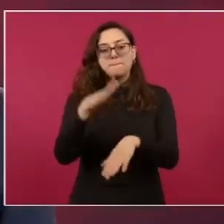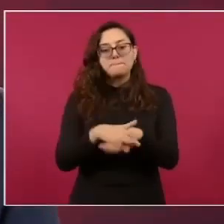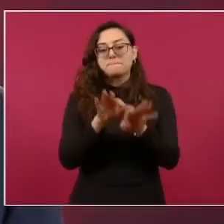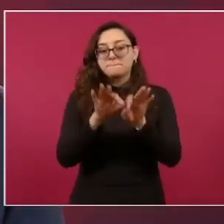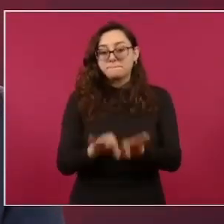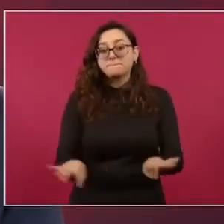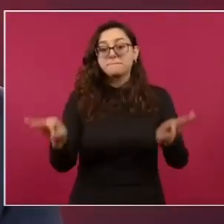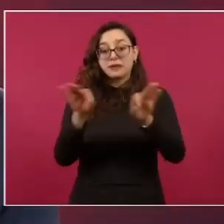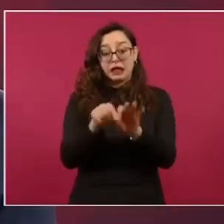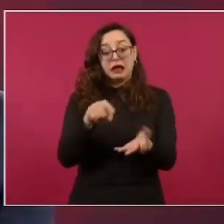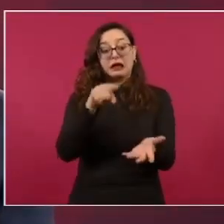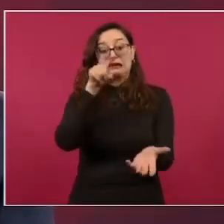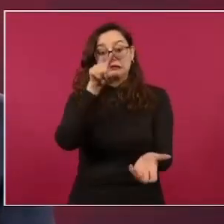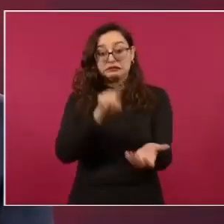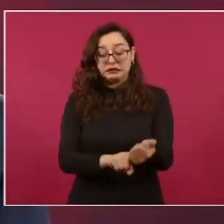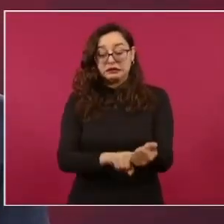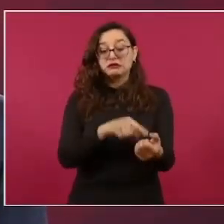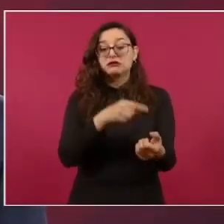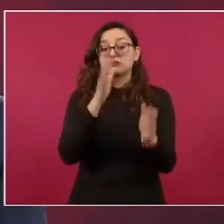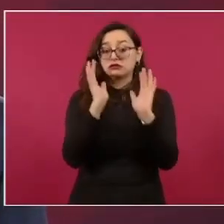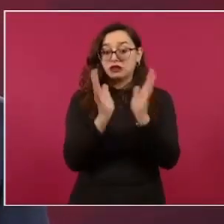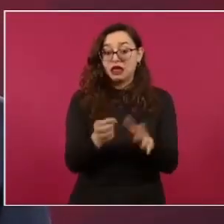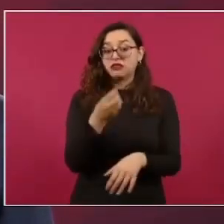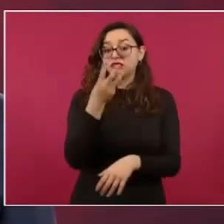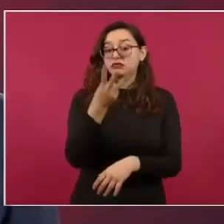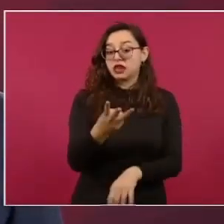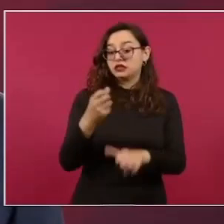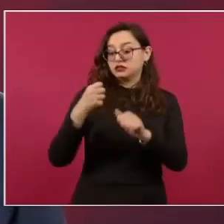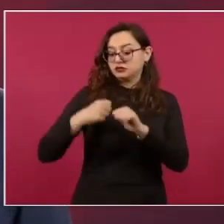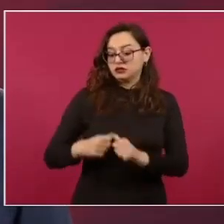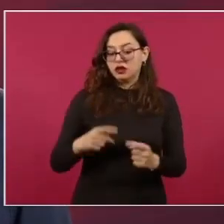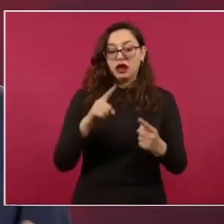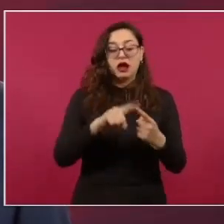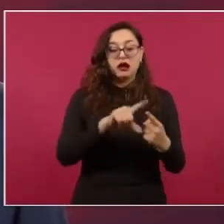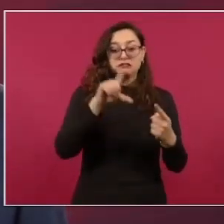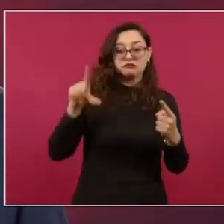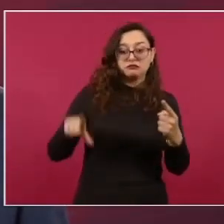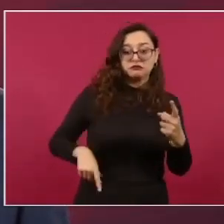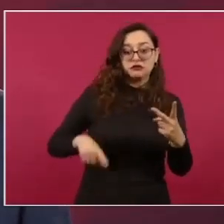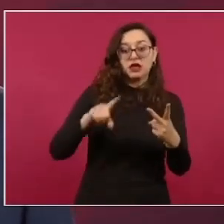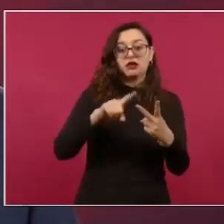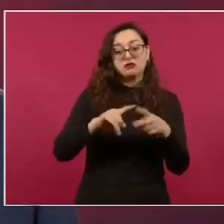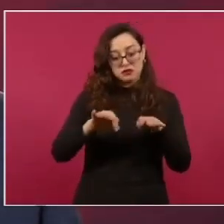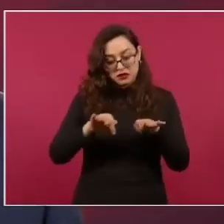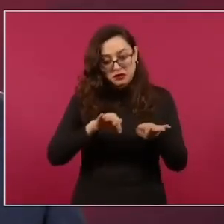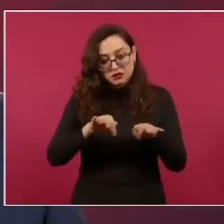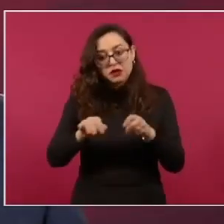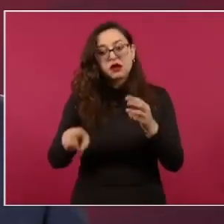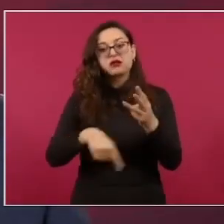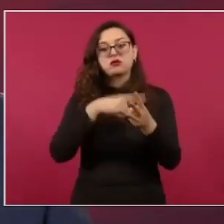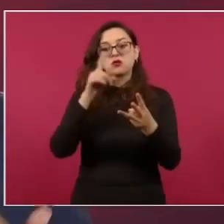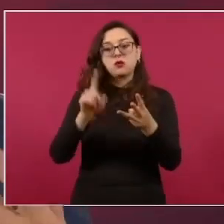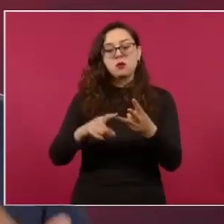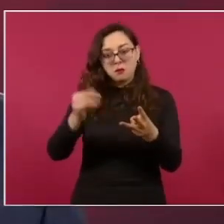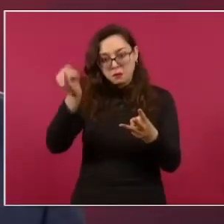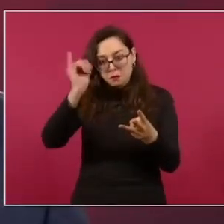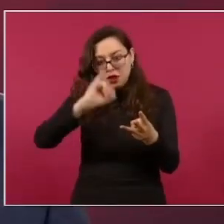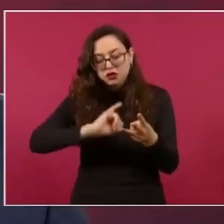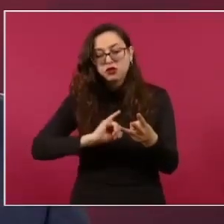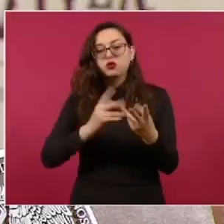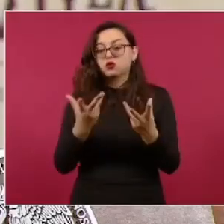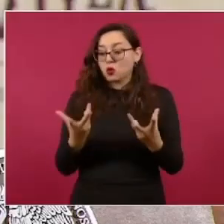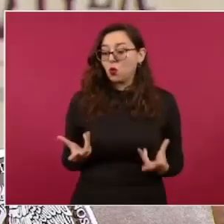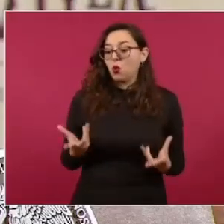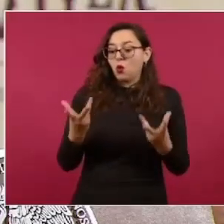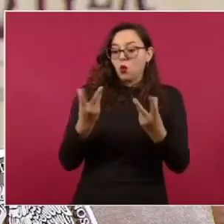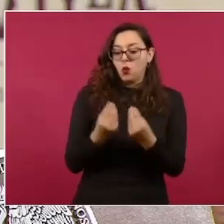tripartita: Estado, trabajadores y patrones, construyendo, cobijando y manteniendo